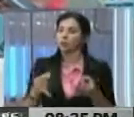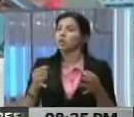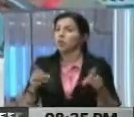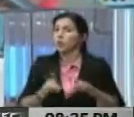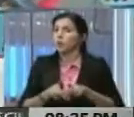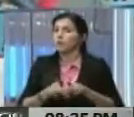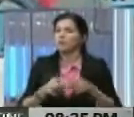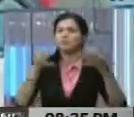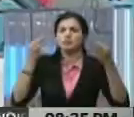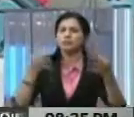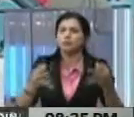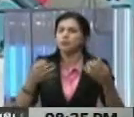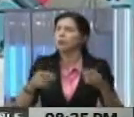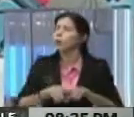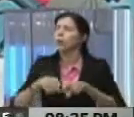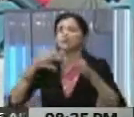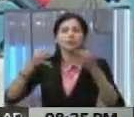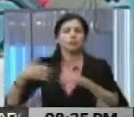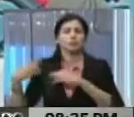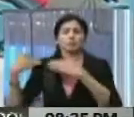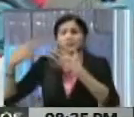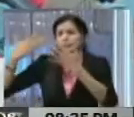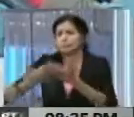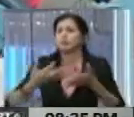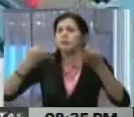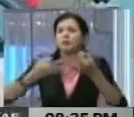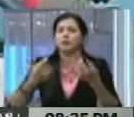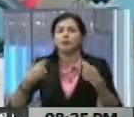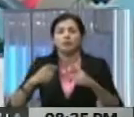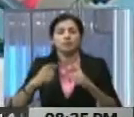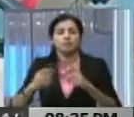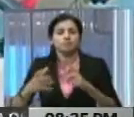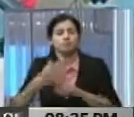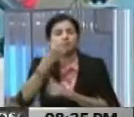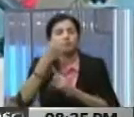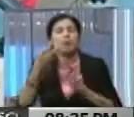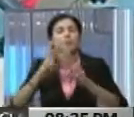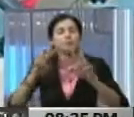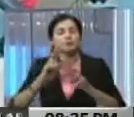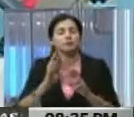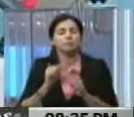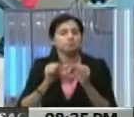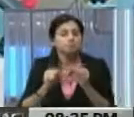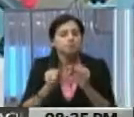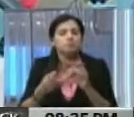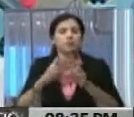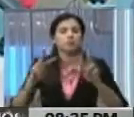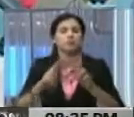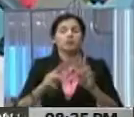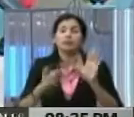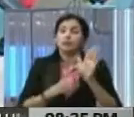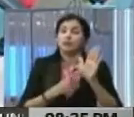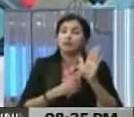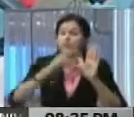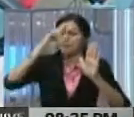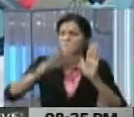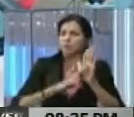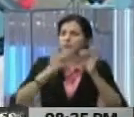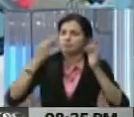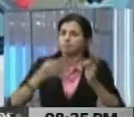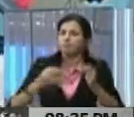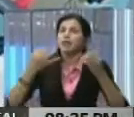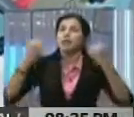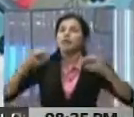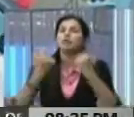hecho siempre, como lo ha hecho en otras ocasiones, la paz y el ejercicio pleno de los derechos consagrados en nuestra Constitución y en las